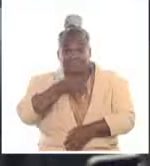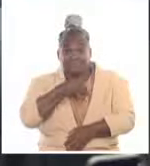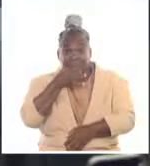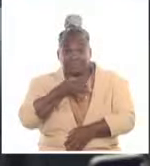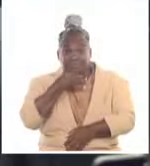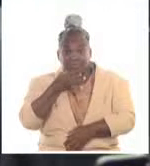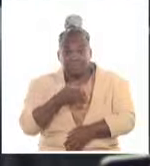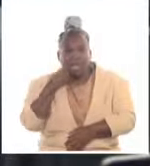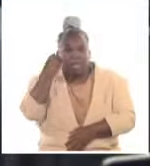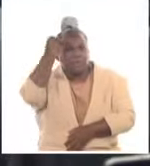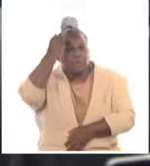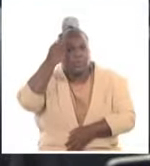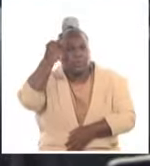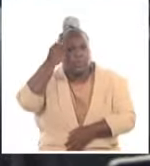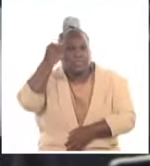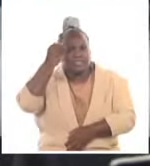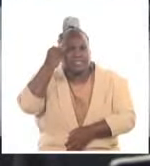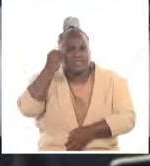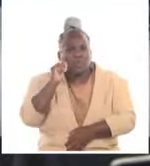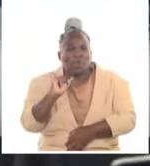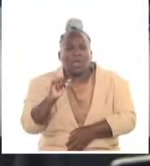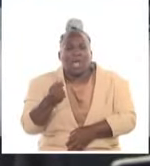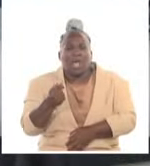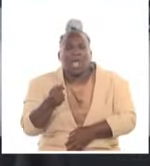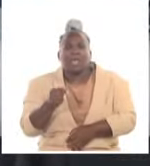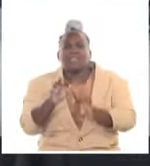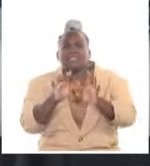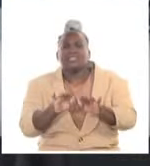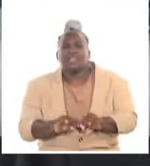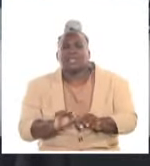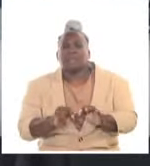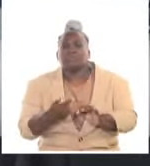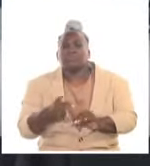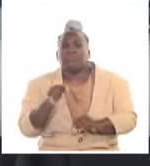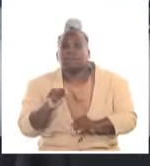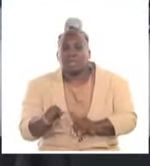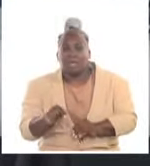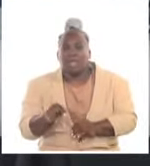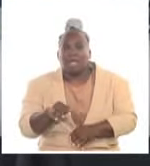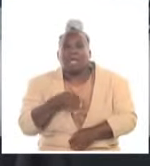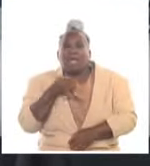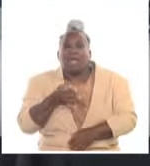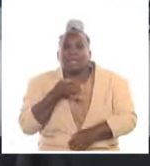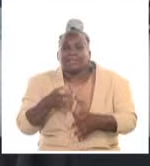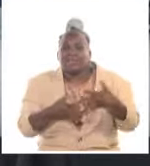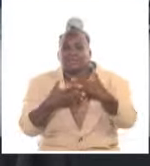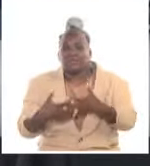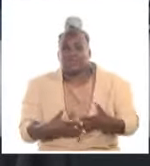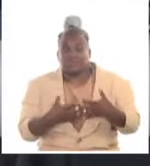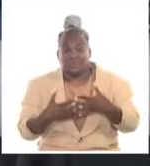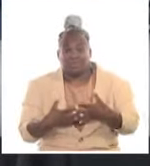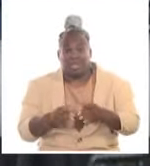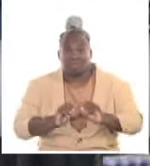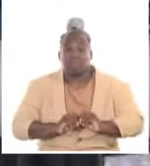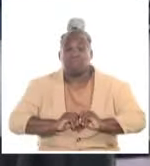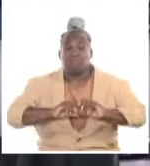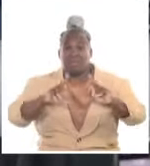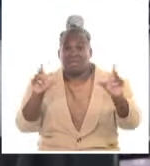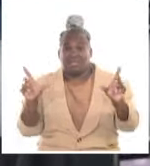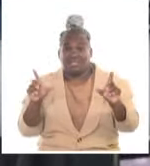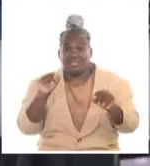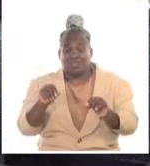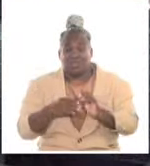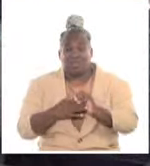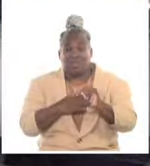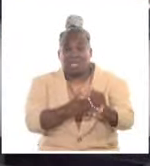su preocupación al subsecretario estadounidense para asuntos del hemisferio occidental. En la publicación, el líder parlamentario le